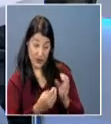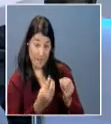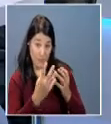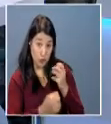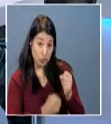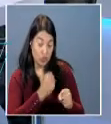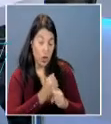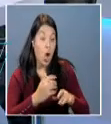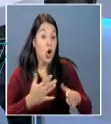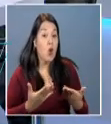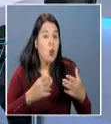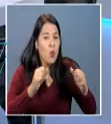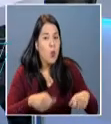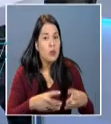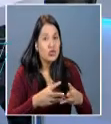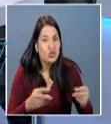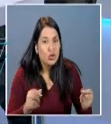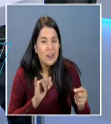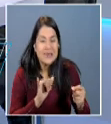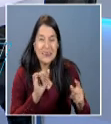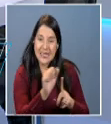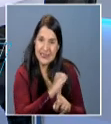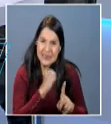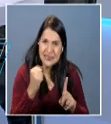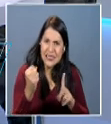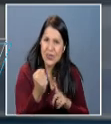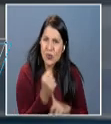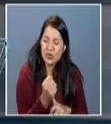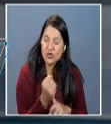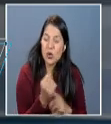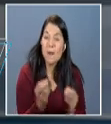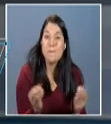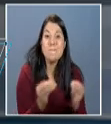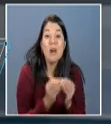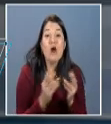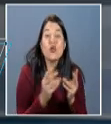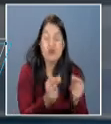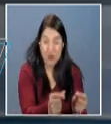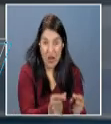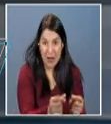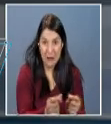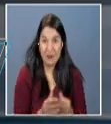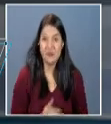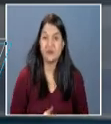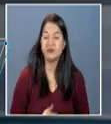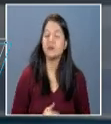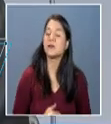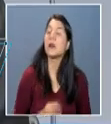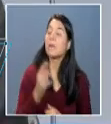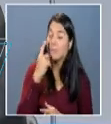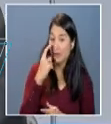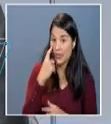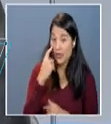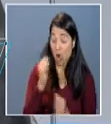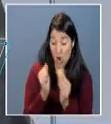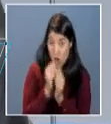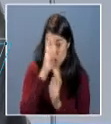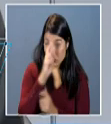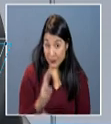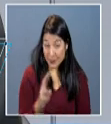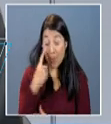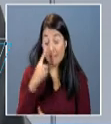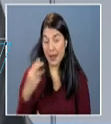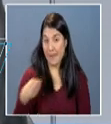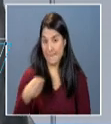sea, ¿cómo podemos solventar esta situación de forma un poco más rápida, por decirlo de esa manera? Mire, con todo respeto para el